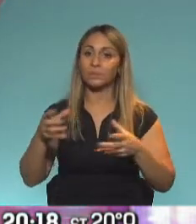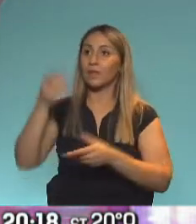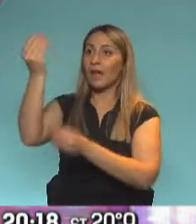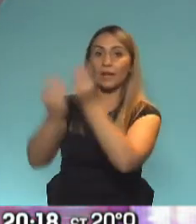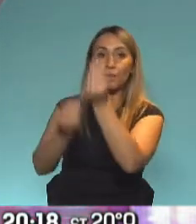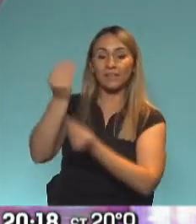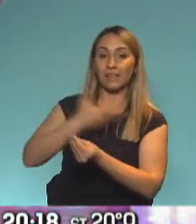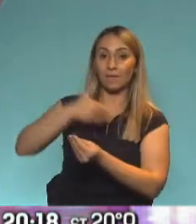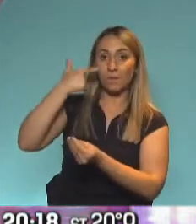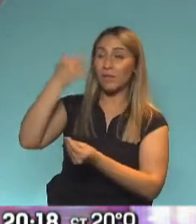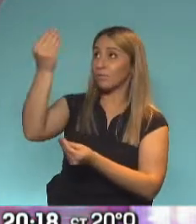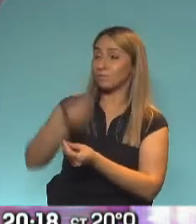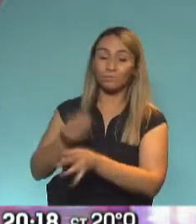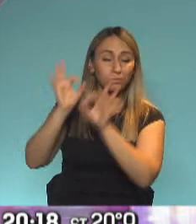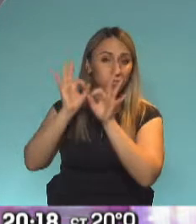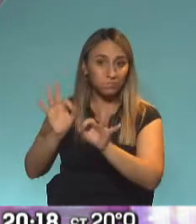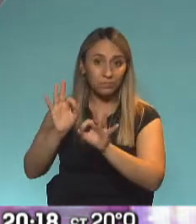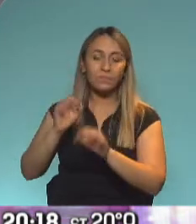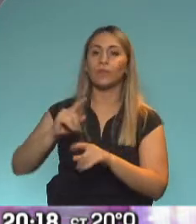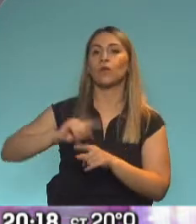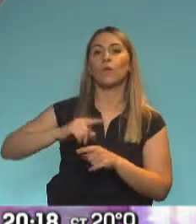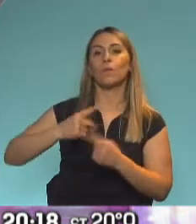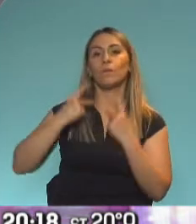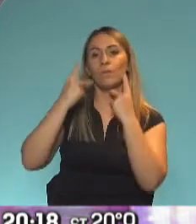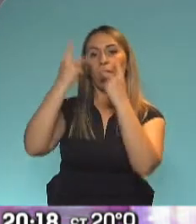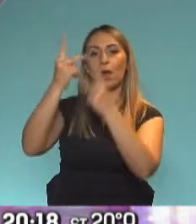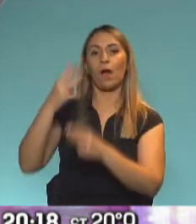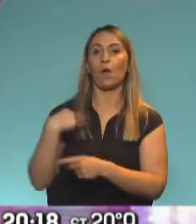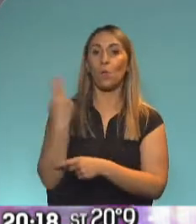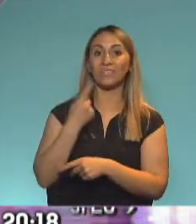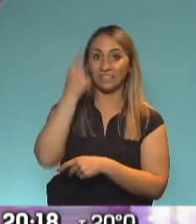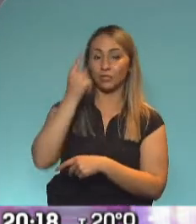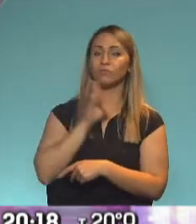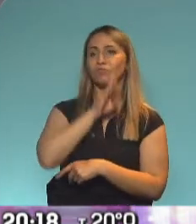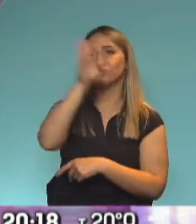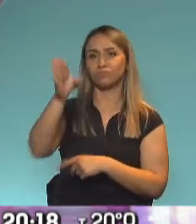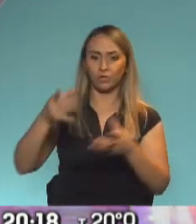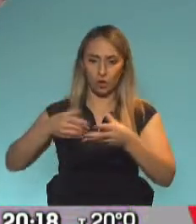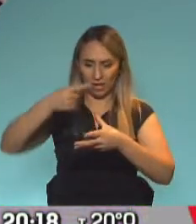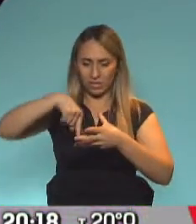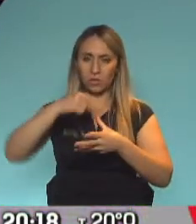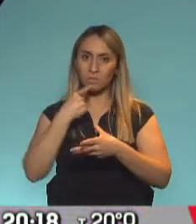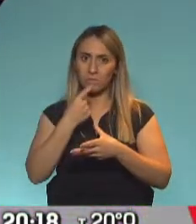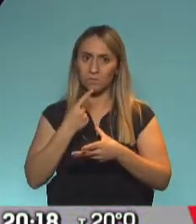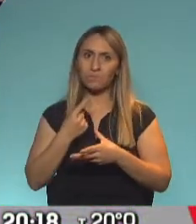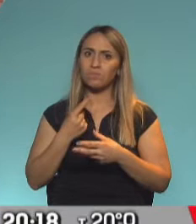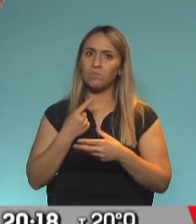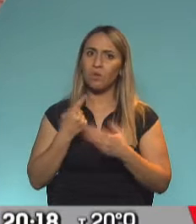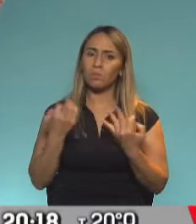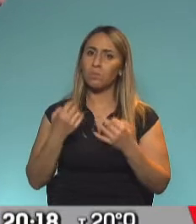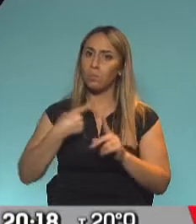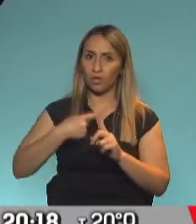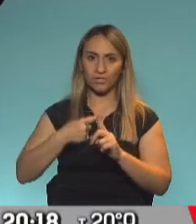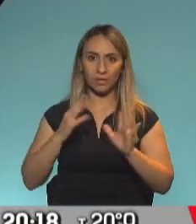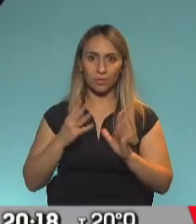Monetario hacia Washington, dijeron que hubo un encuentro positivo, ¿no? Que se generó una suerte de consenso